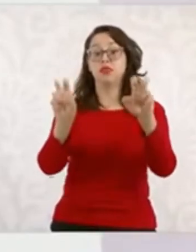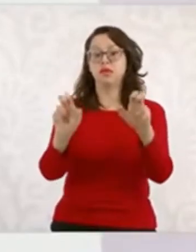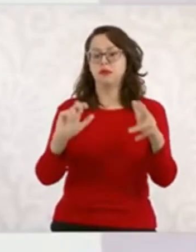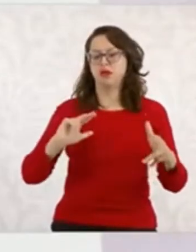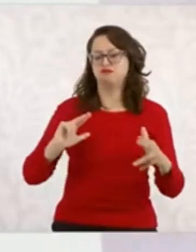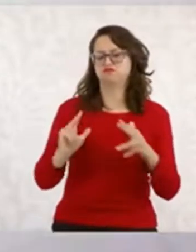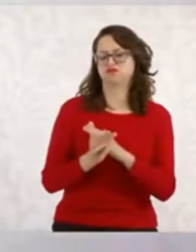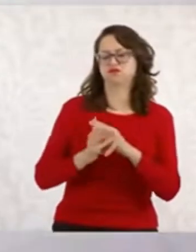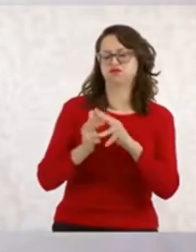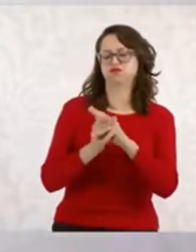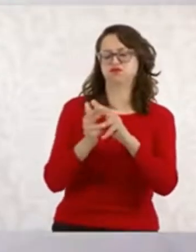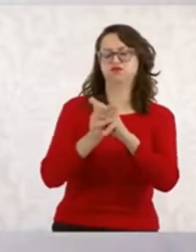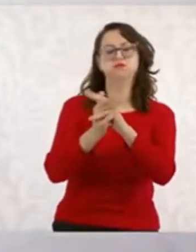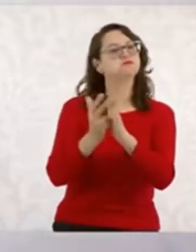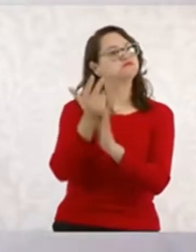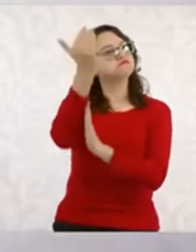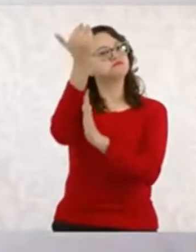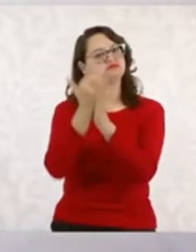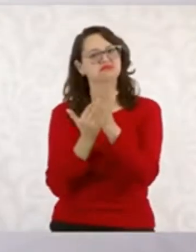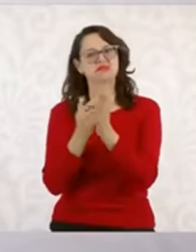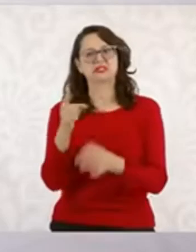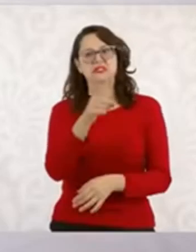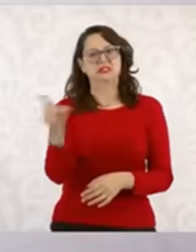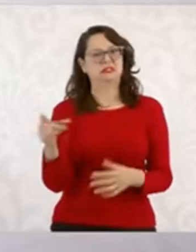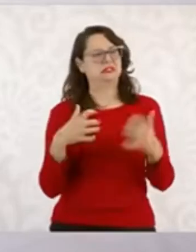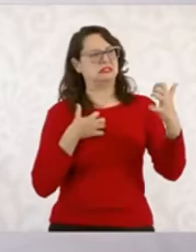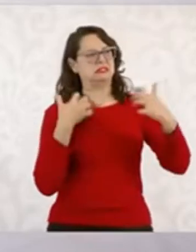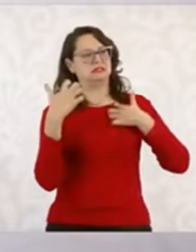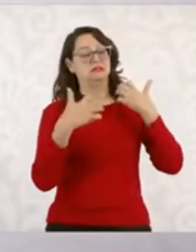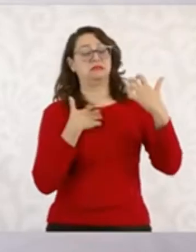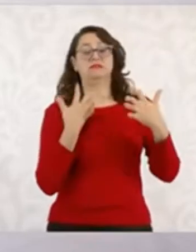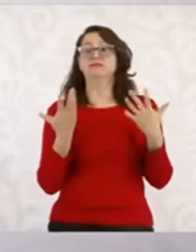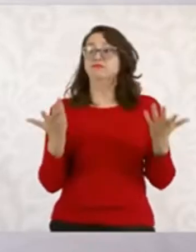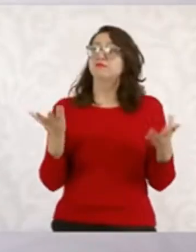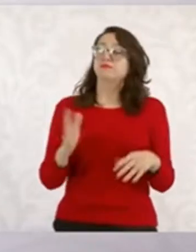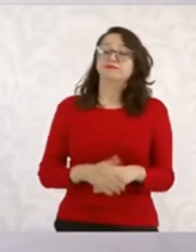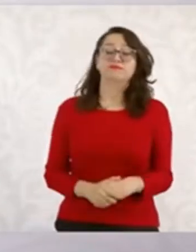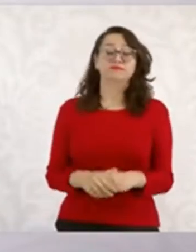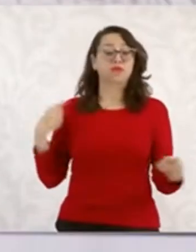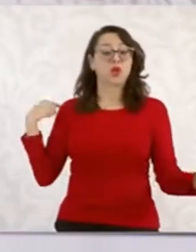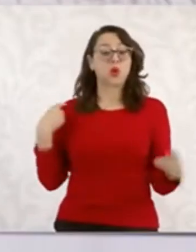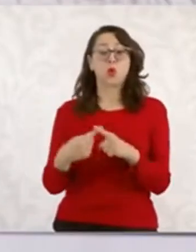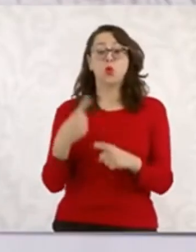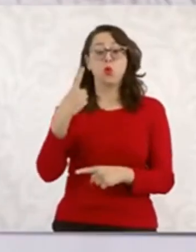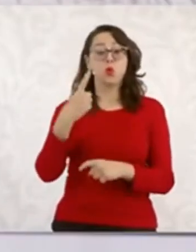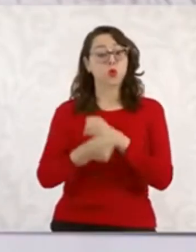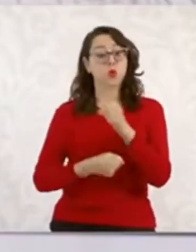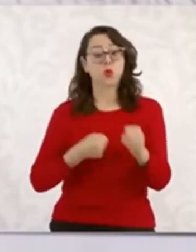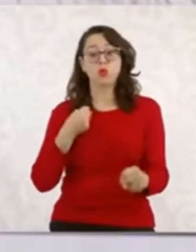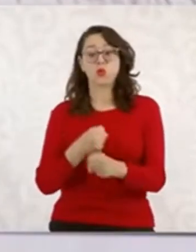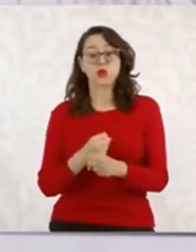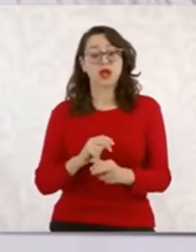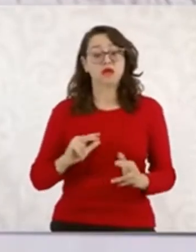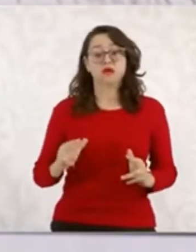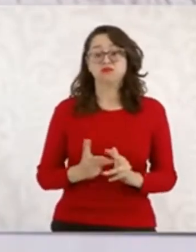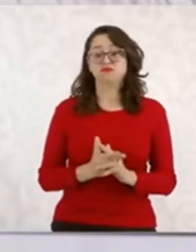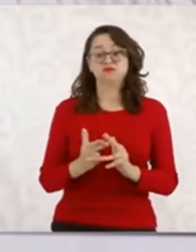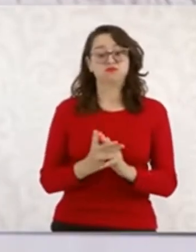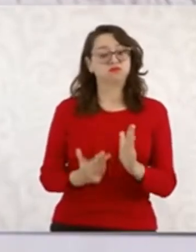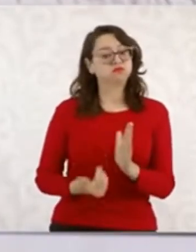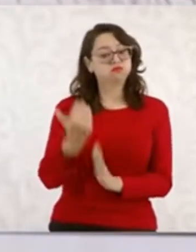Eso también les molesta mucho, que en un año haya una reducción de homicidios